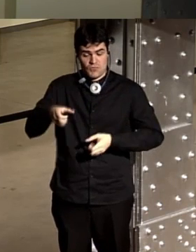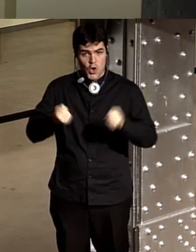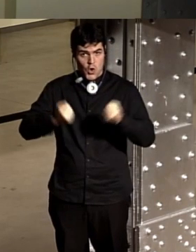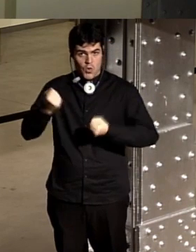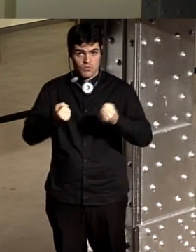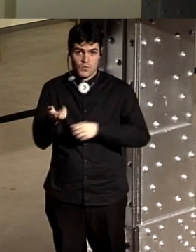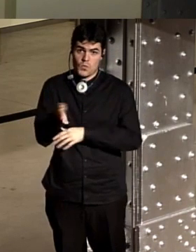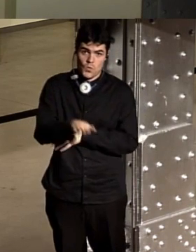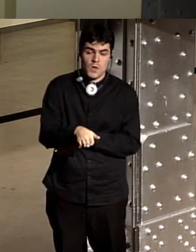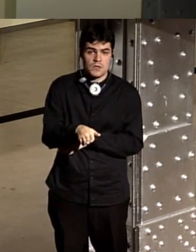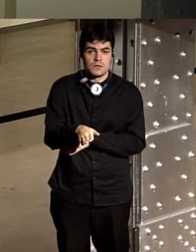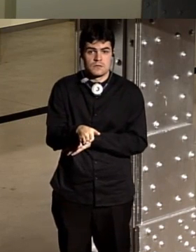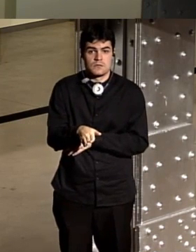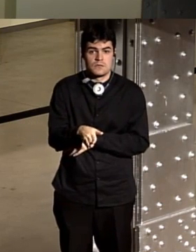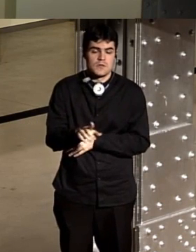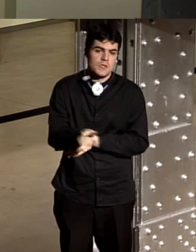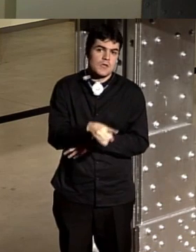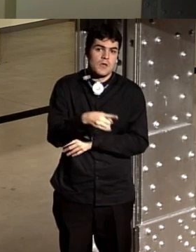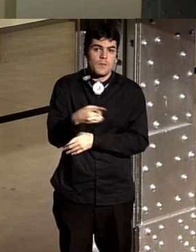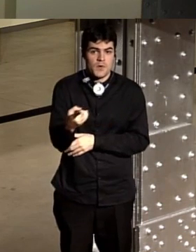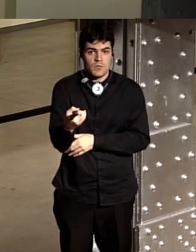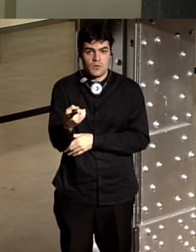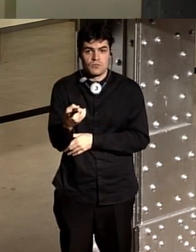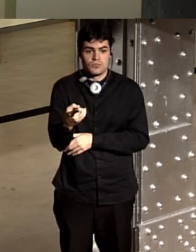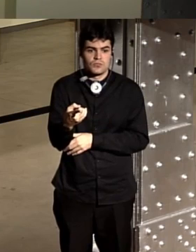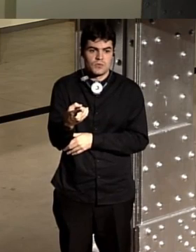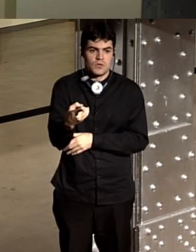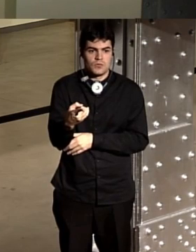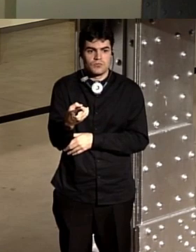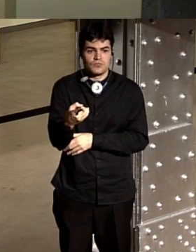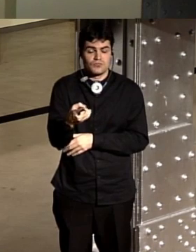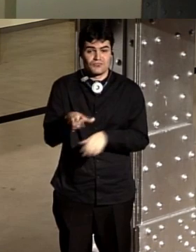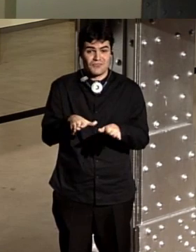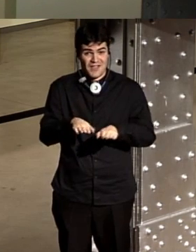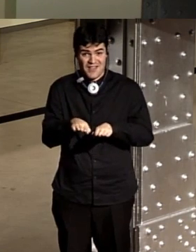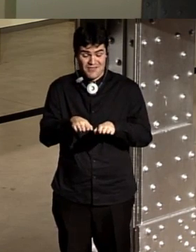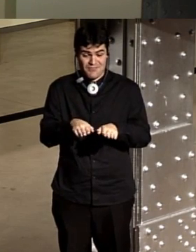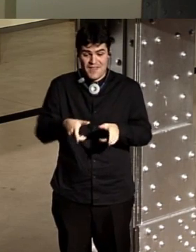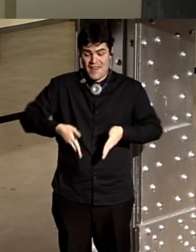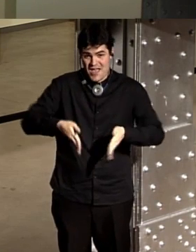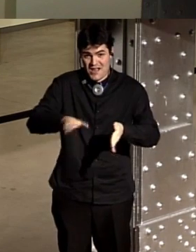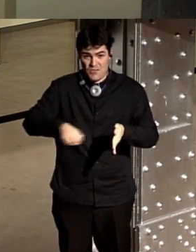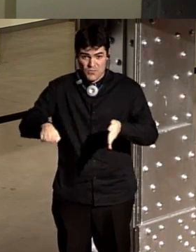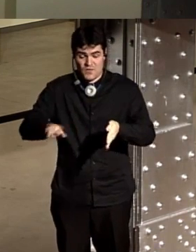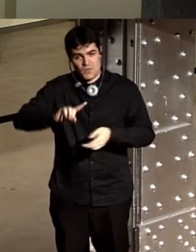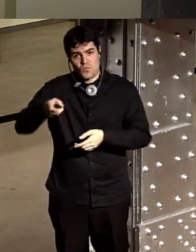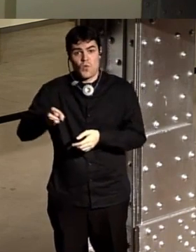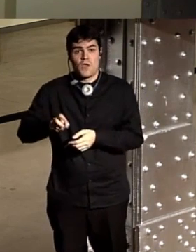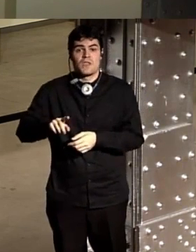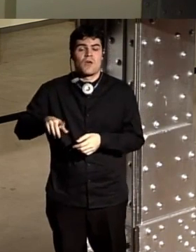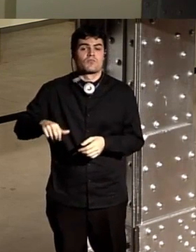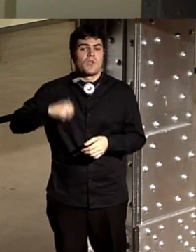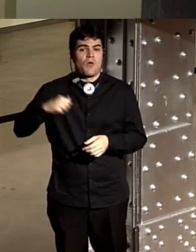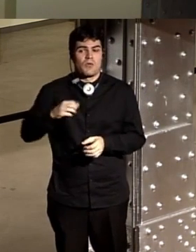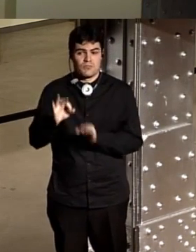Está primero en una especie de dispensario de carretera, luego le trasladan a un hospital de Islamabad, que